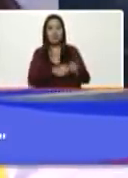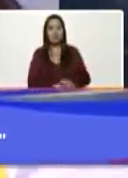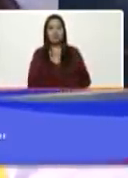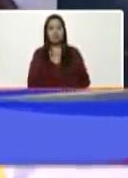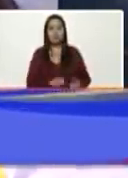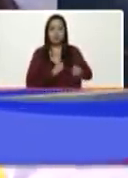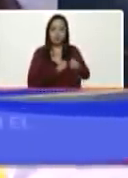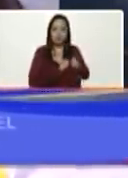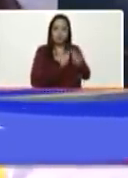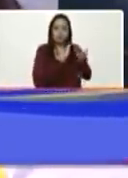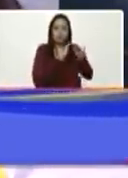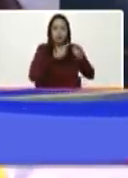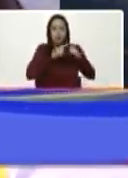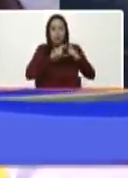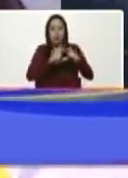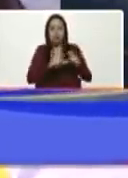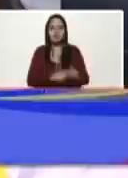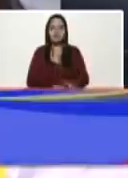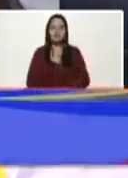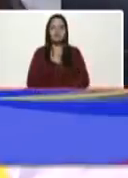surgidas de tu corazón.